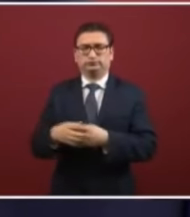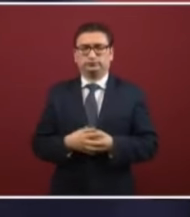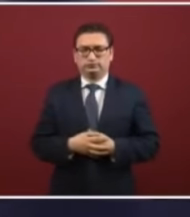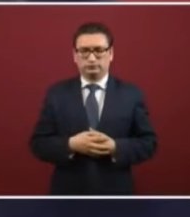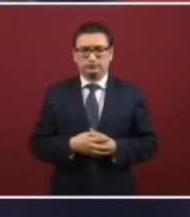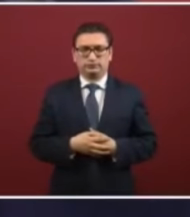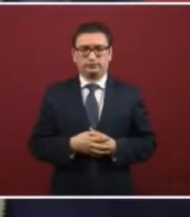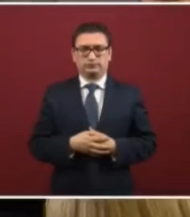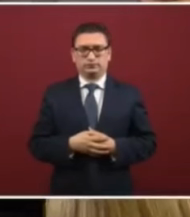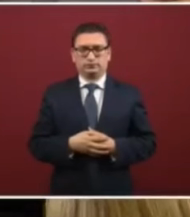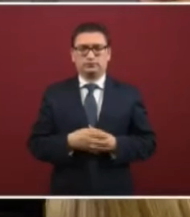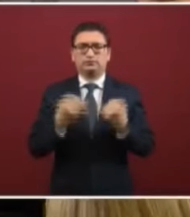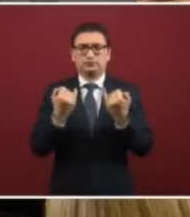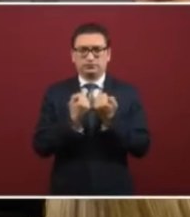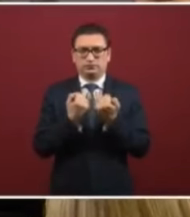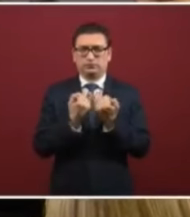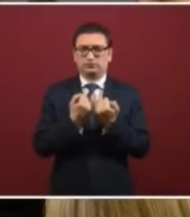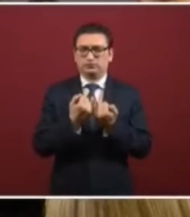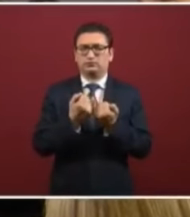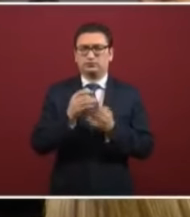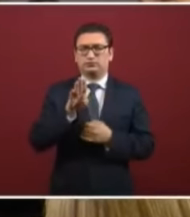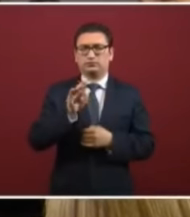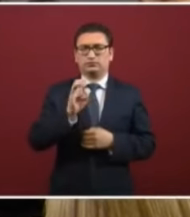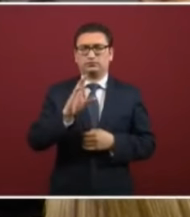En el caso de las becas